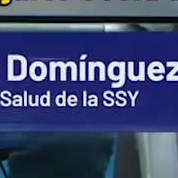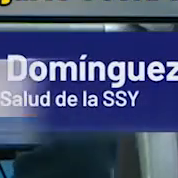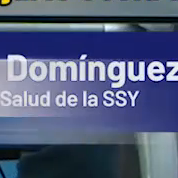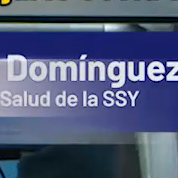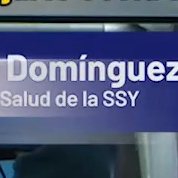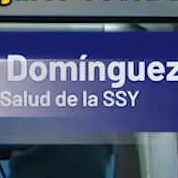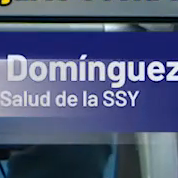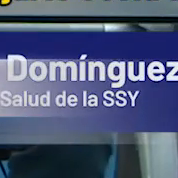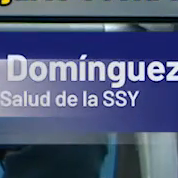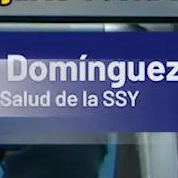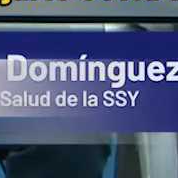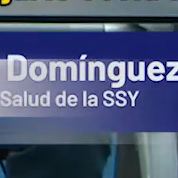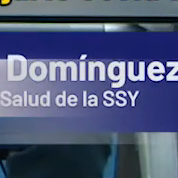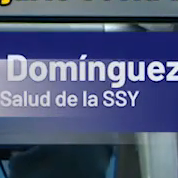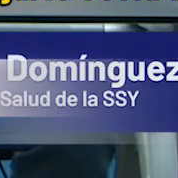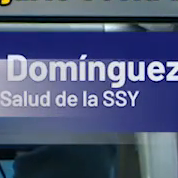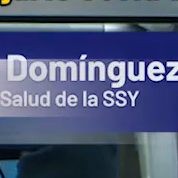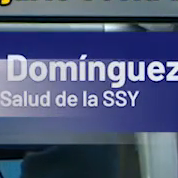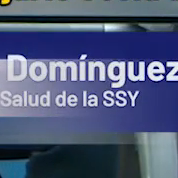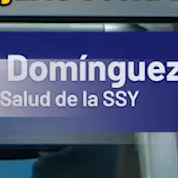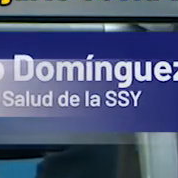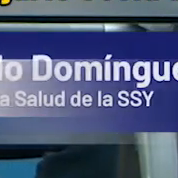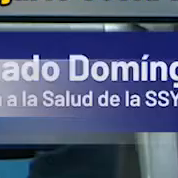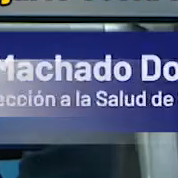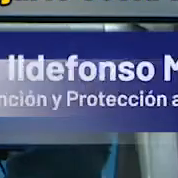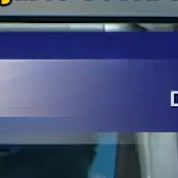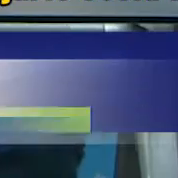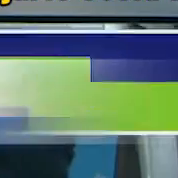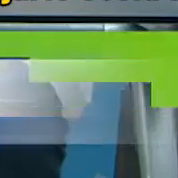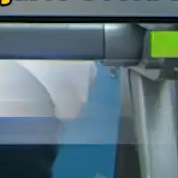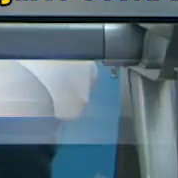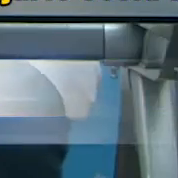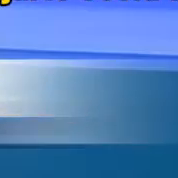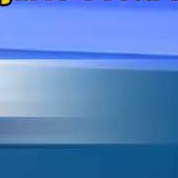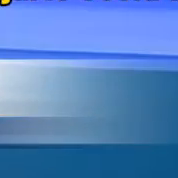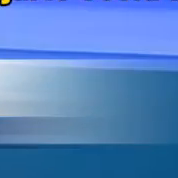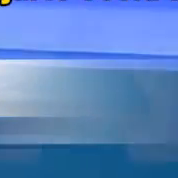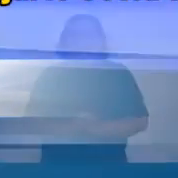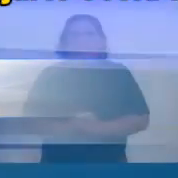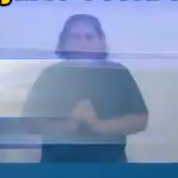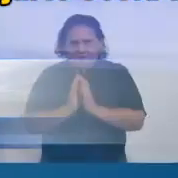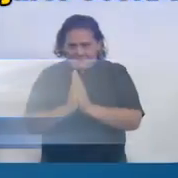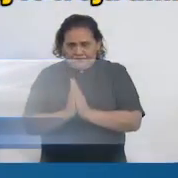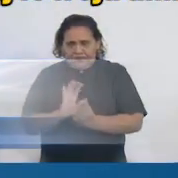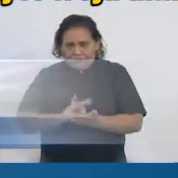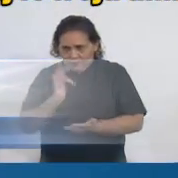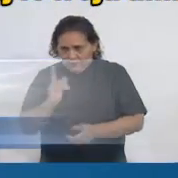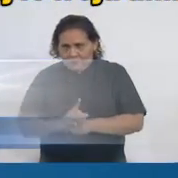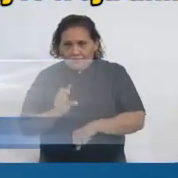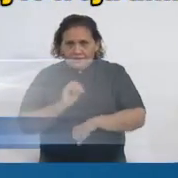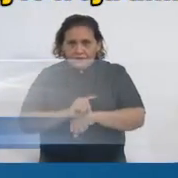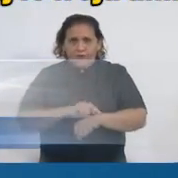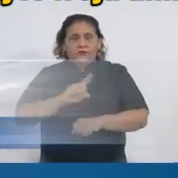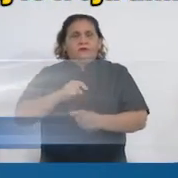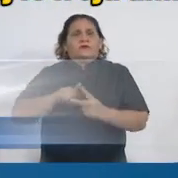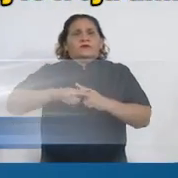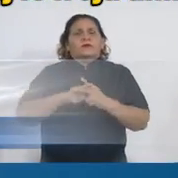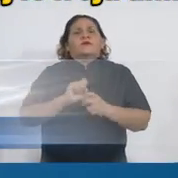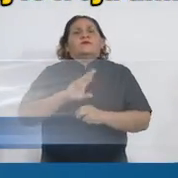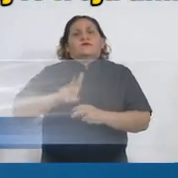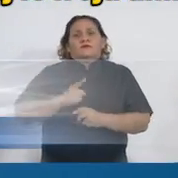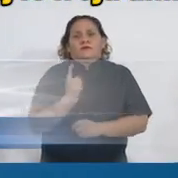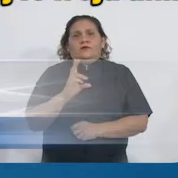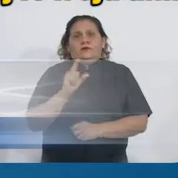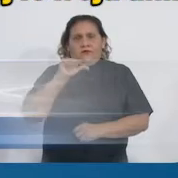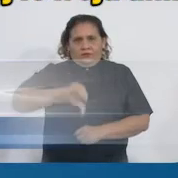Desde que inició la contingencia y hasta el lunes 30 de marzo, se han detectado en Yucatán 203 casos sospechosos, de los cuales 46 han dado positivo y 20